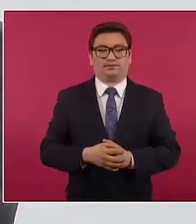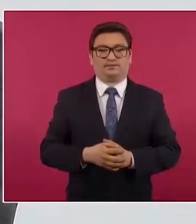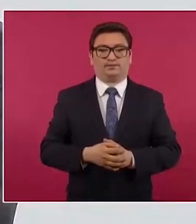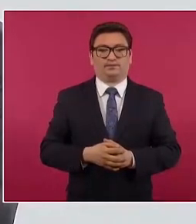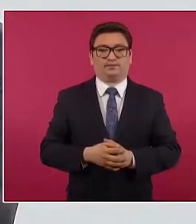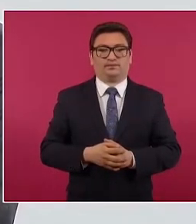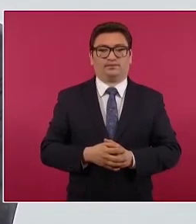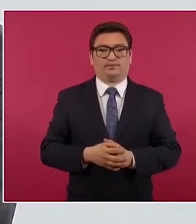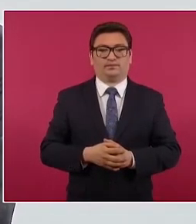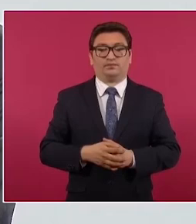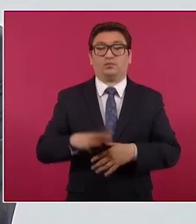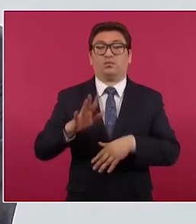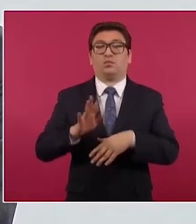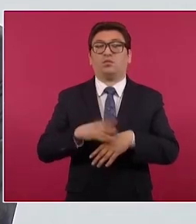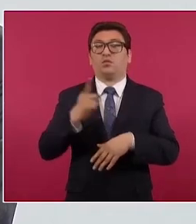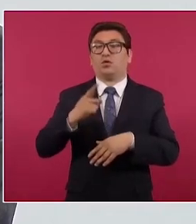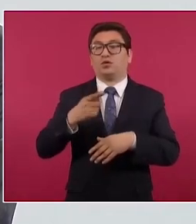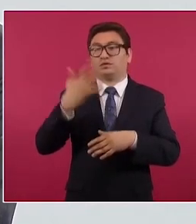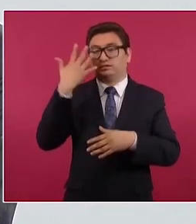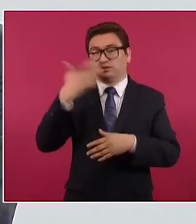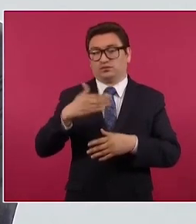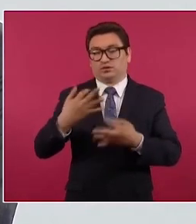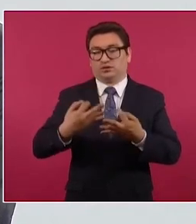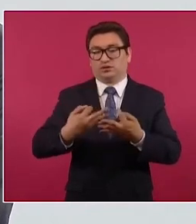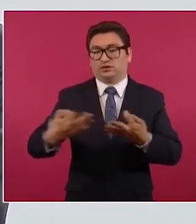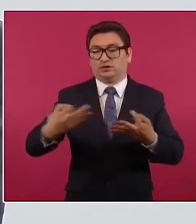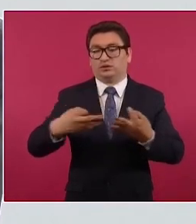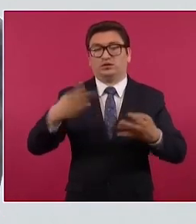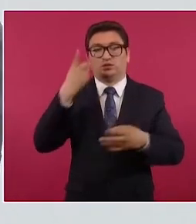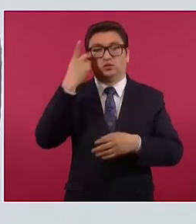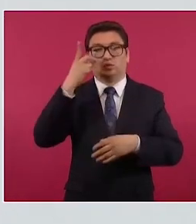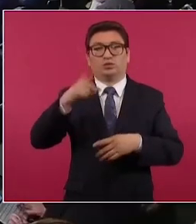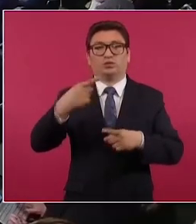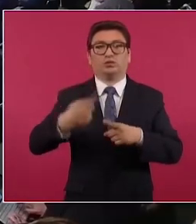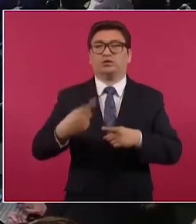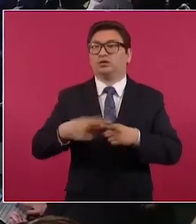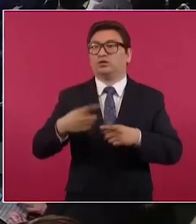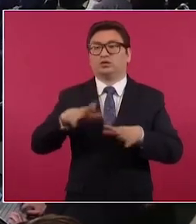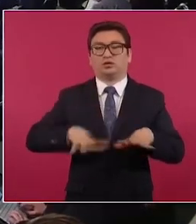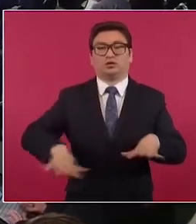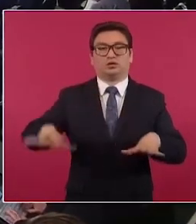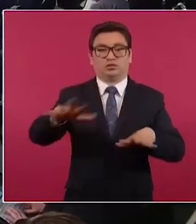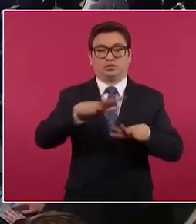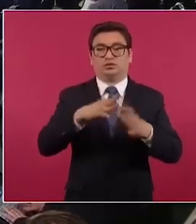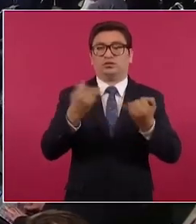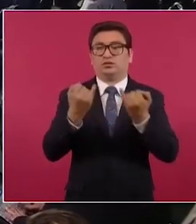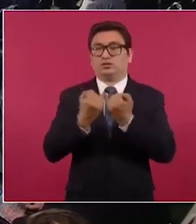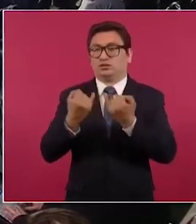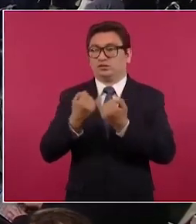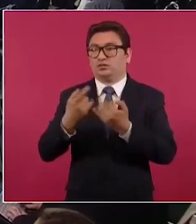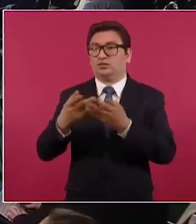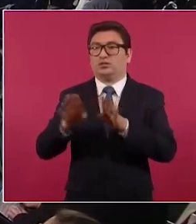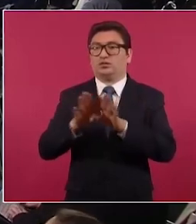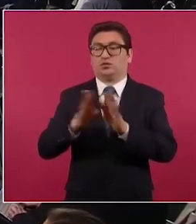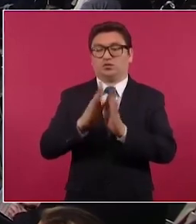la posesión del terreno, lo que tiene que ver con la contratación de la